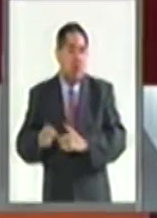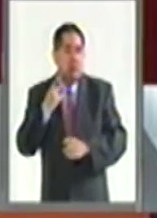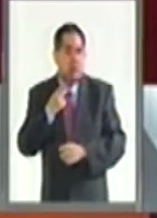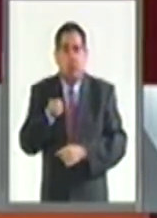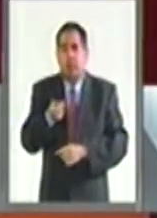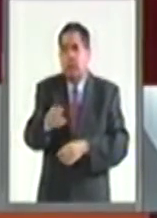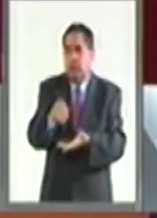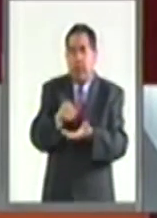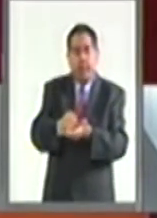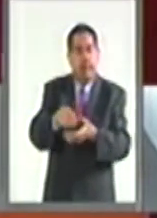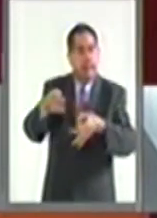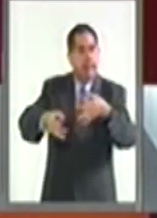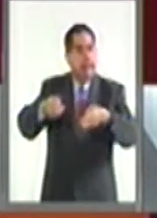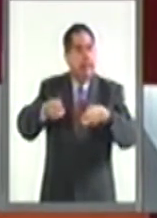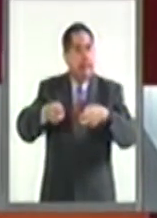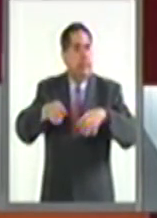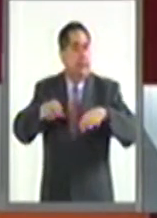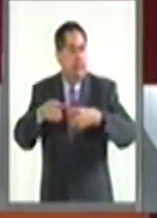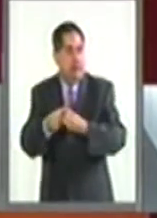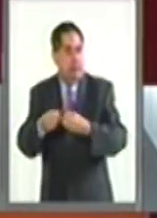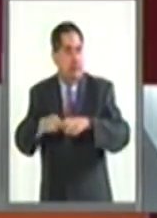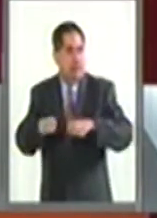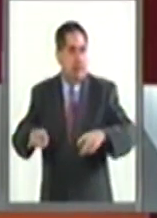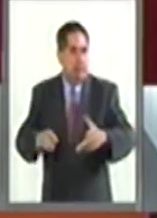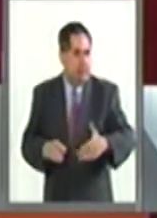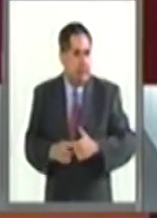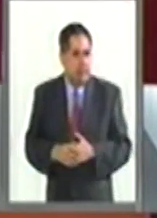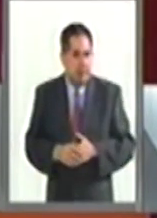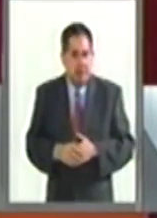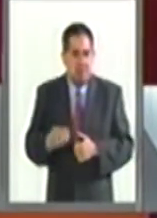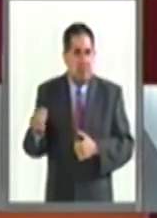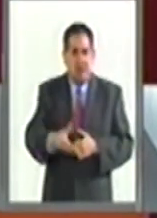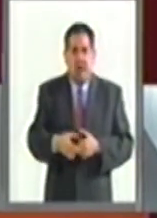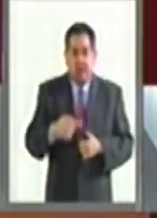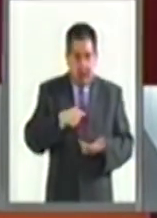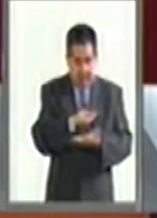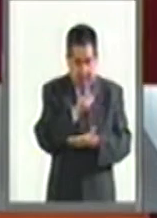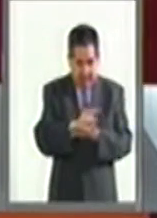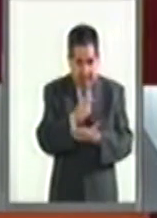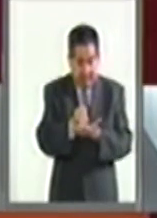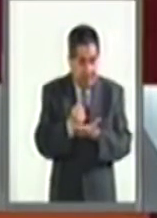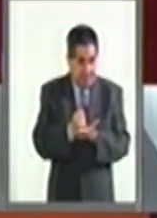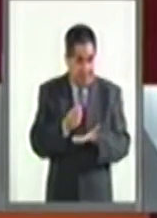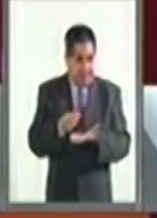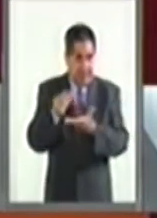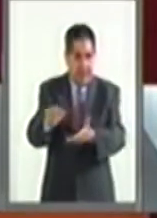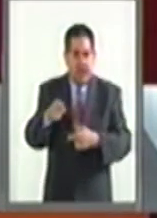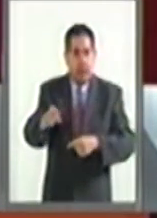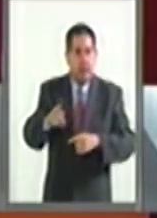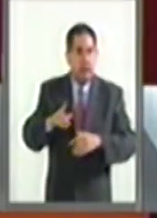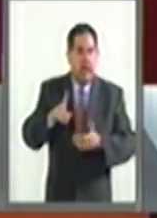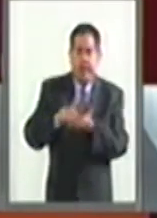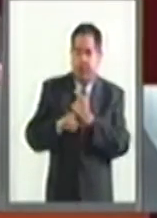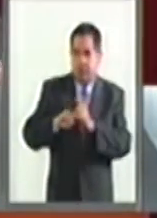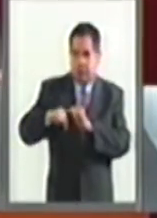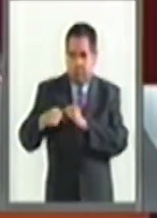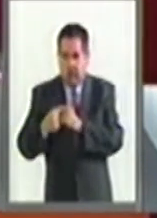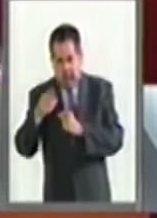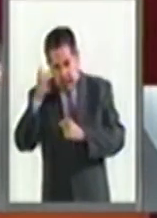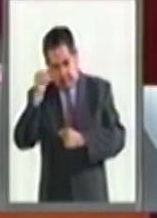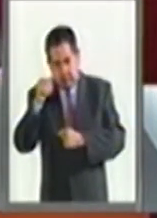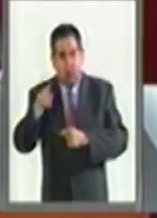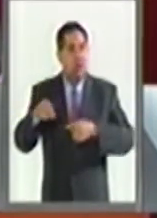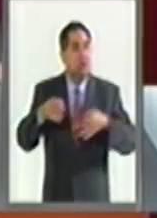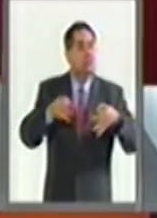esos cargos. En la práctica, aún con esta reforma, los compromisos preadquiridos harán que los